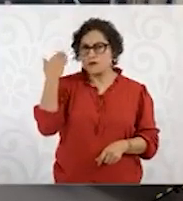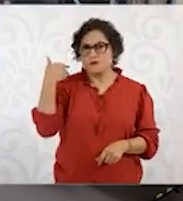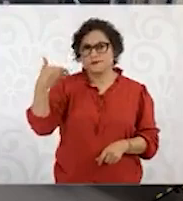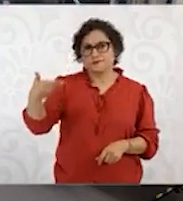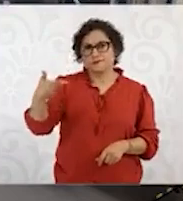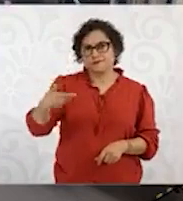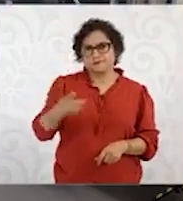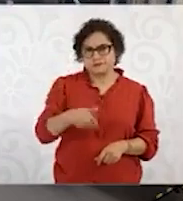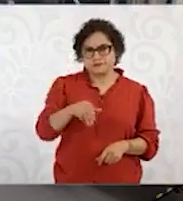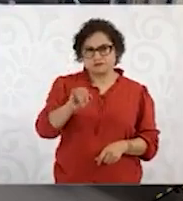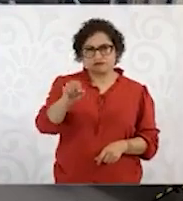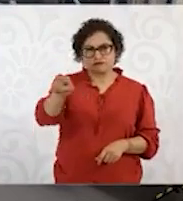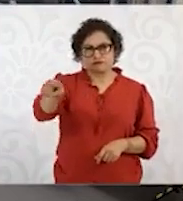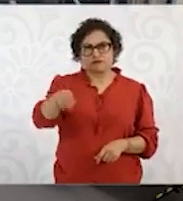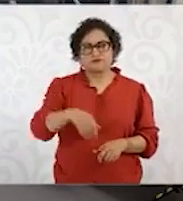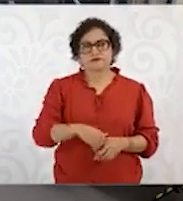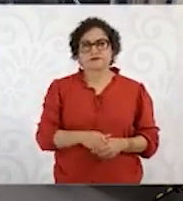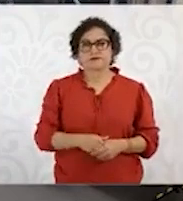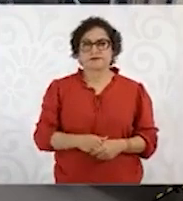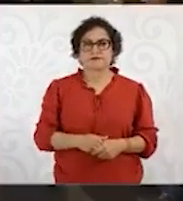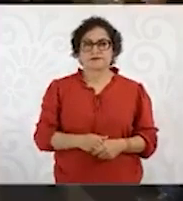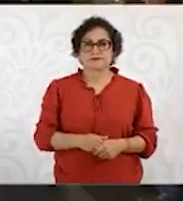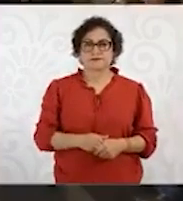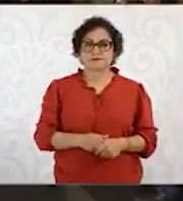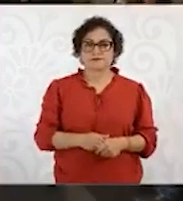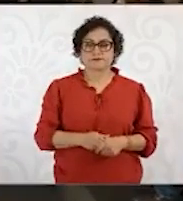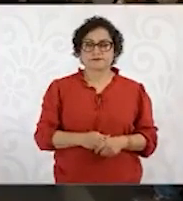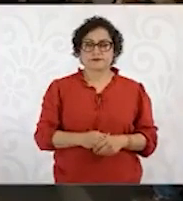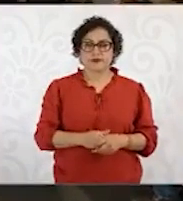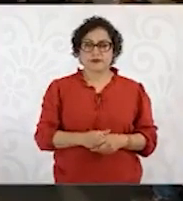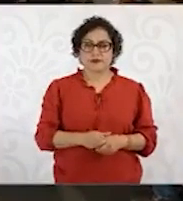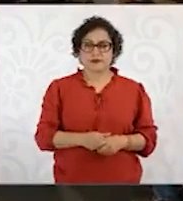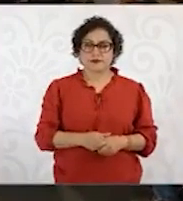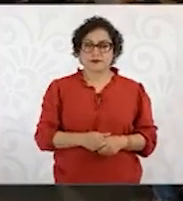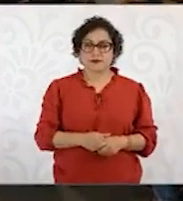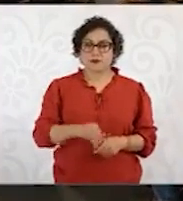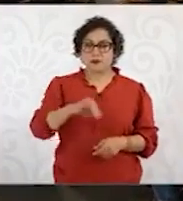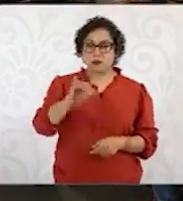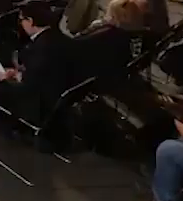Sí, tú, el de lentes, no me acuerdo cómo te llamas. Sí, tú. Juan.